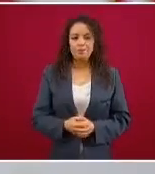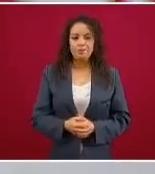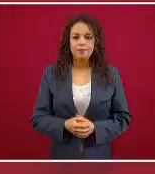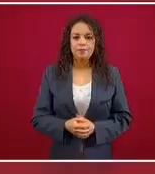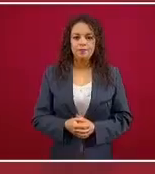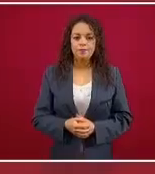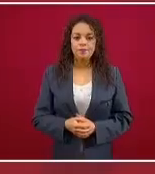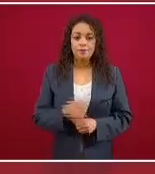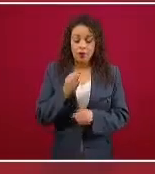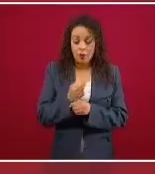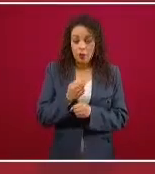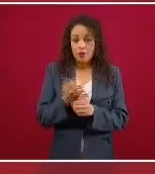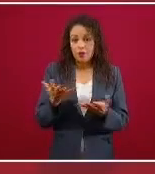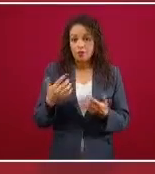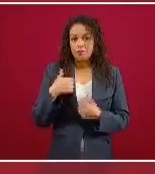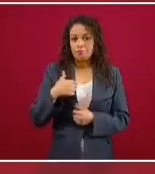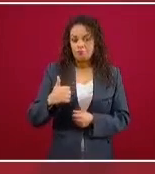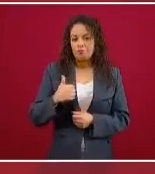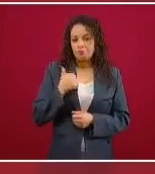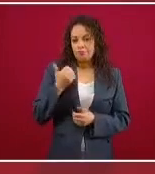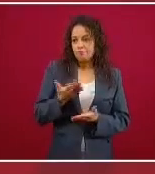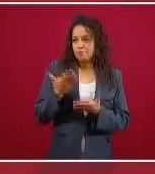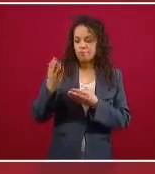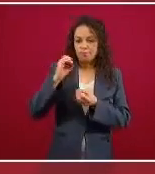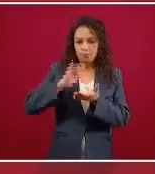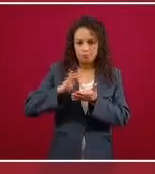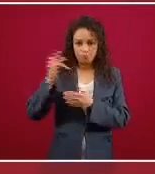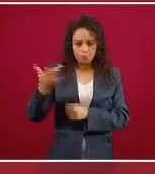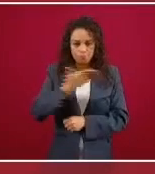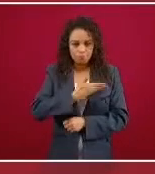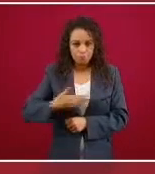Aprovecho para agradecer al presidente Trump